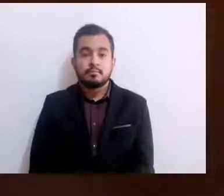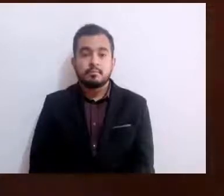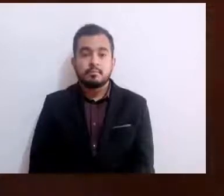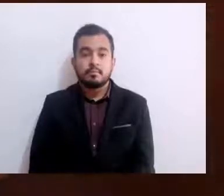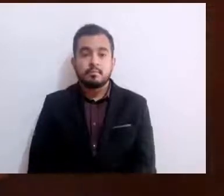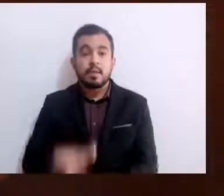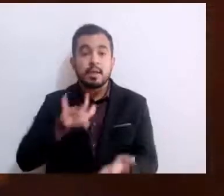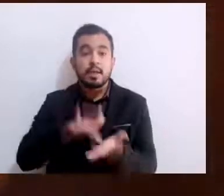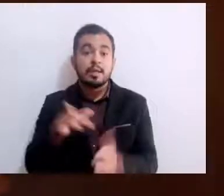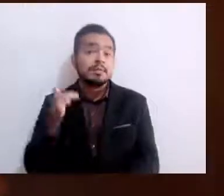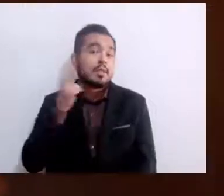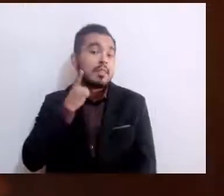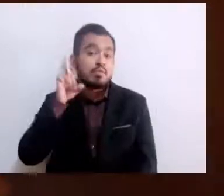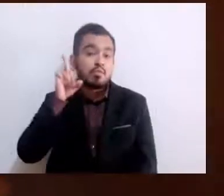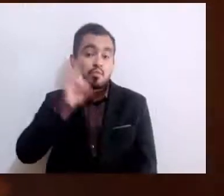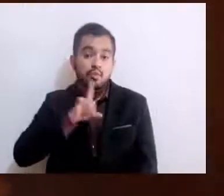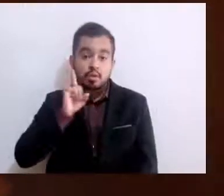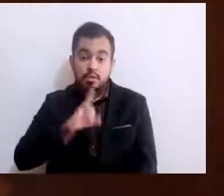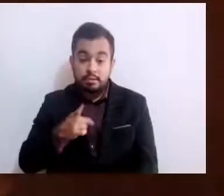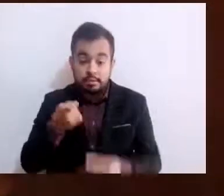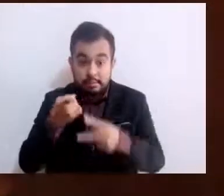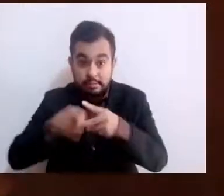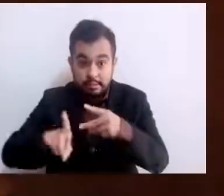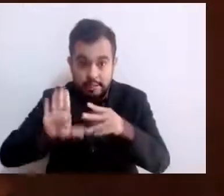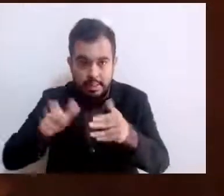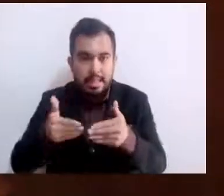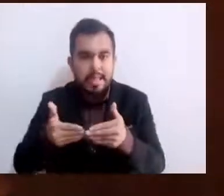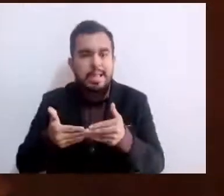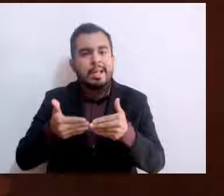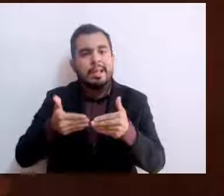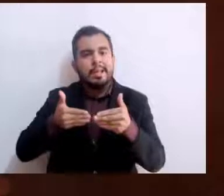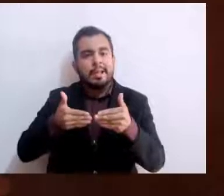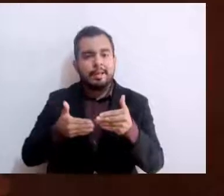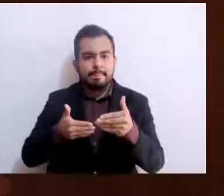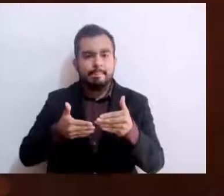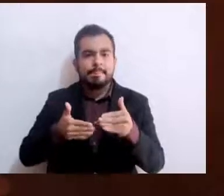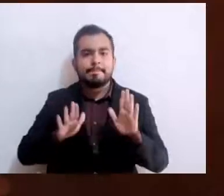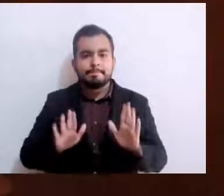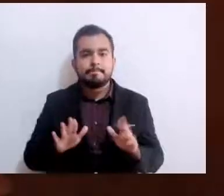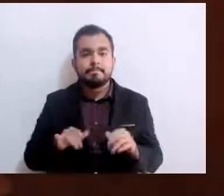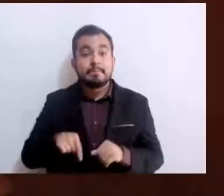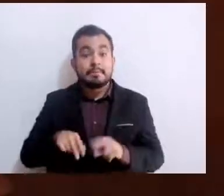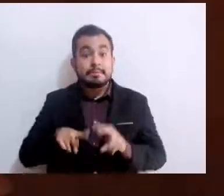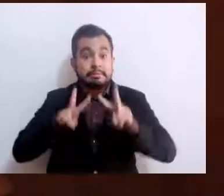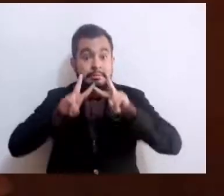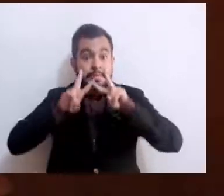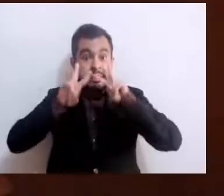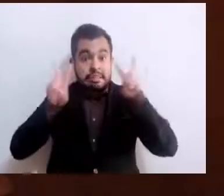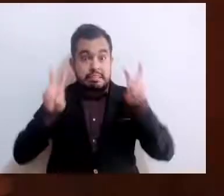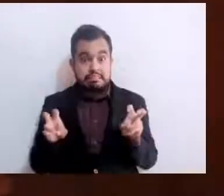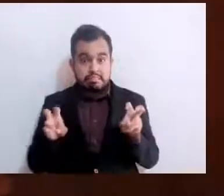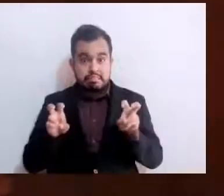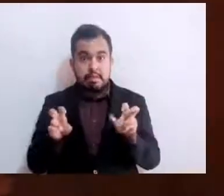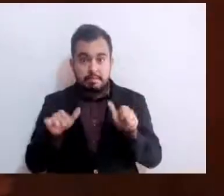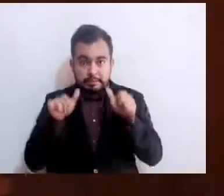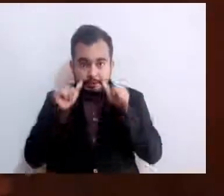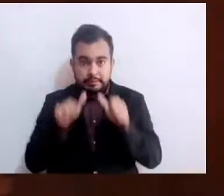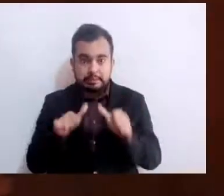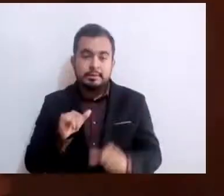Gracias, diputada. Antes de iniciar mi intervención en un tema que es